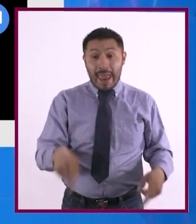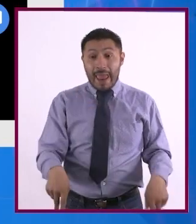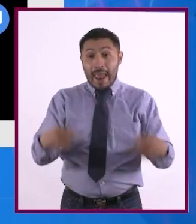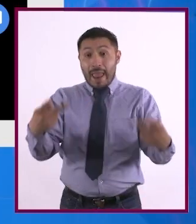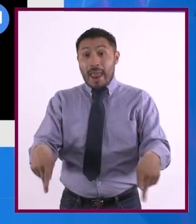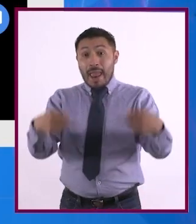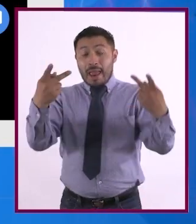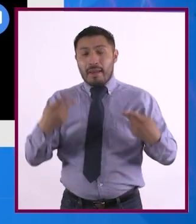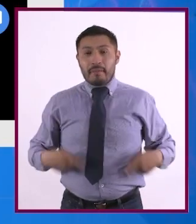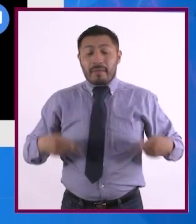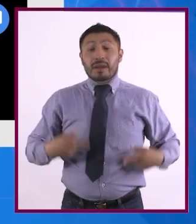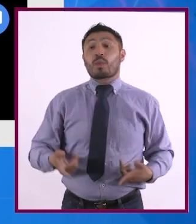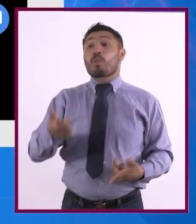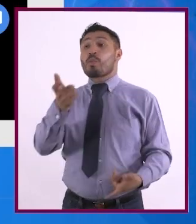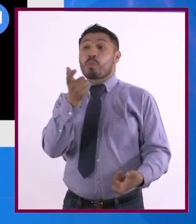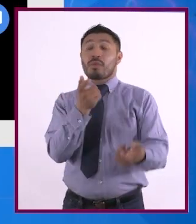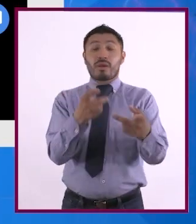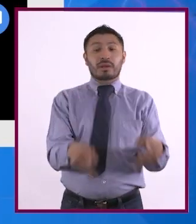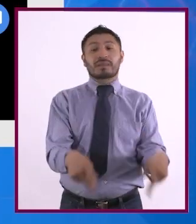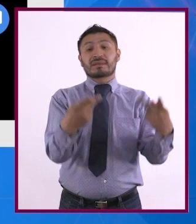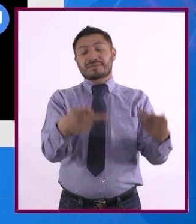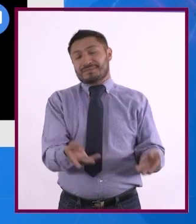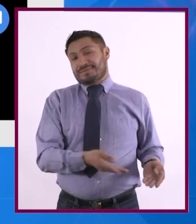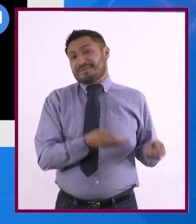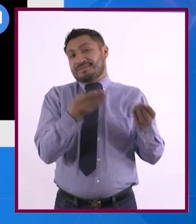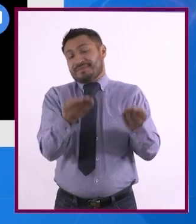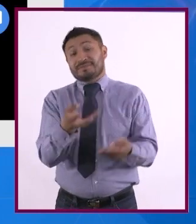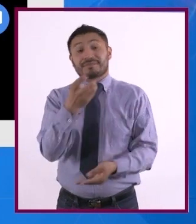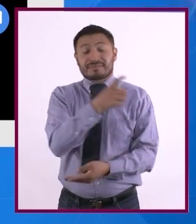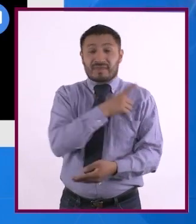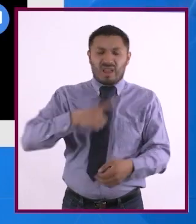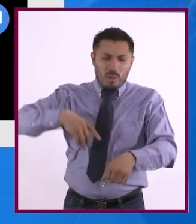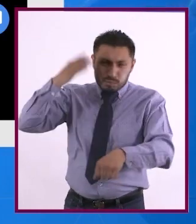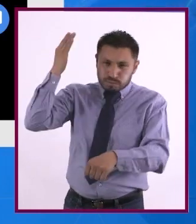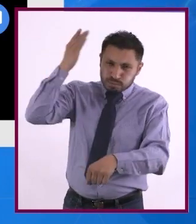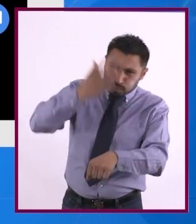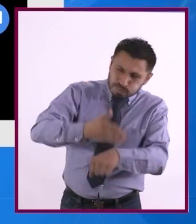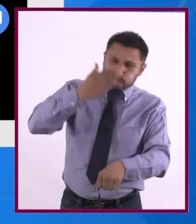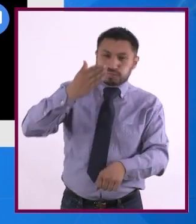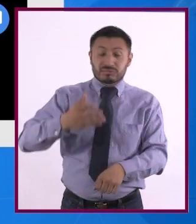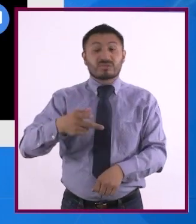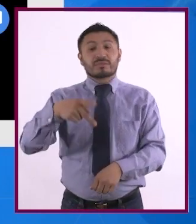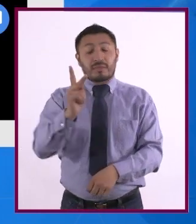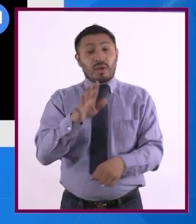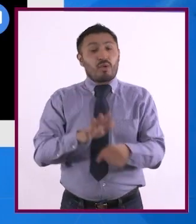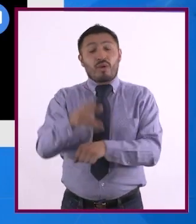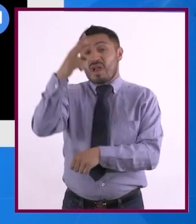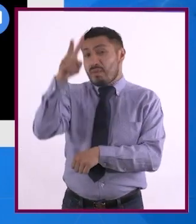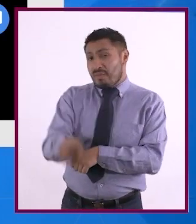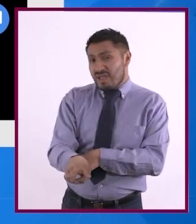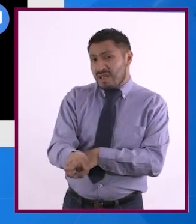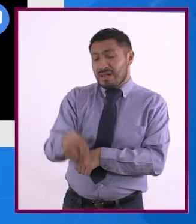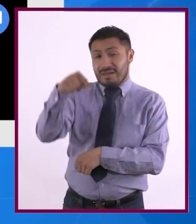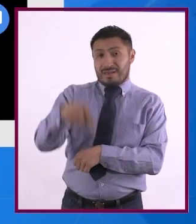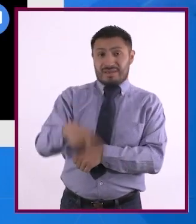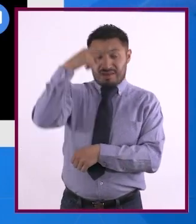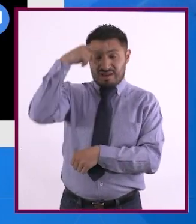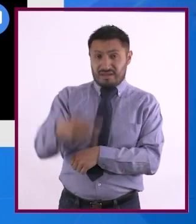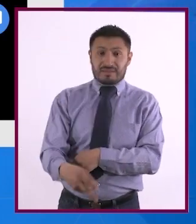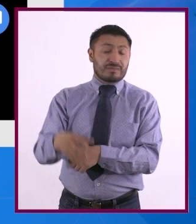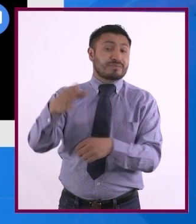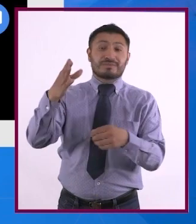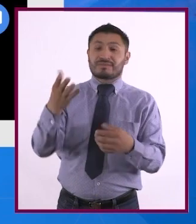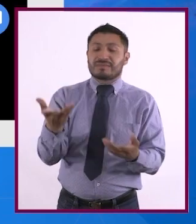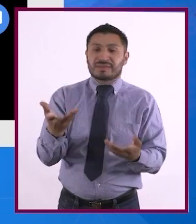personas económicamente solventes. Por ende, debe de ser expresamente sancionado. Sin embargo, la realidad también es que en nuestro país no se